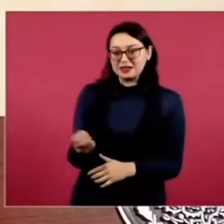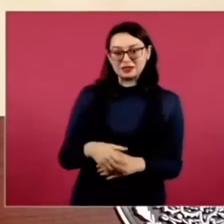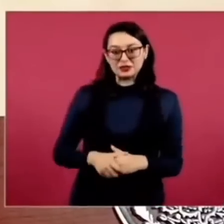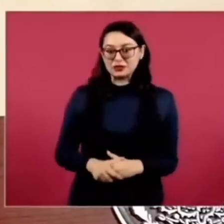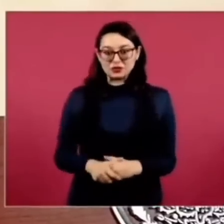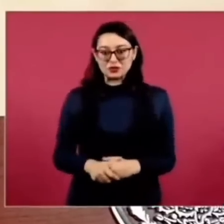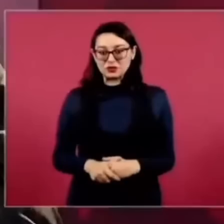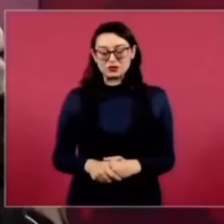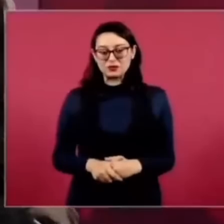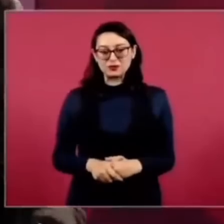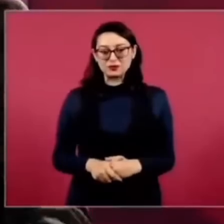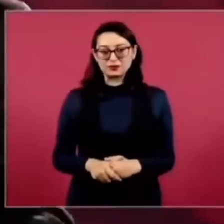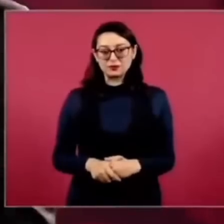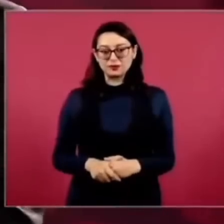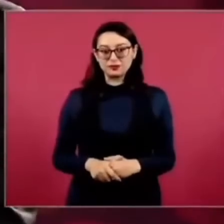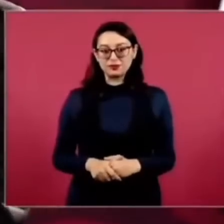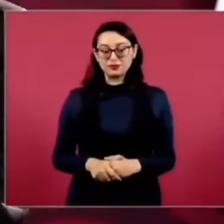No, además,